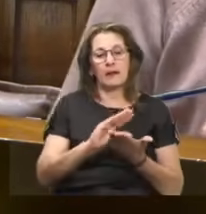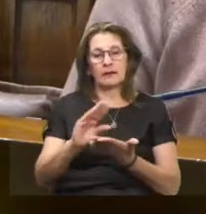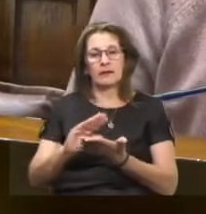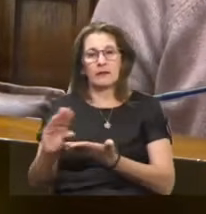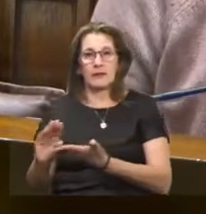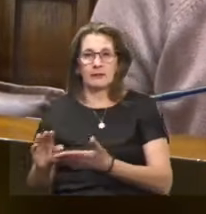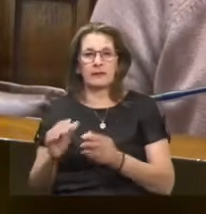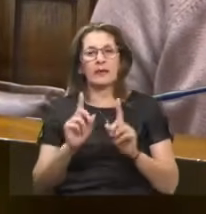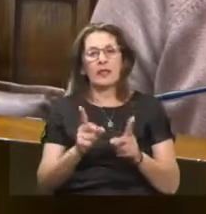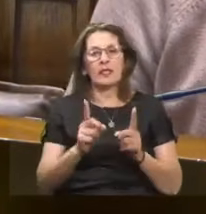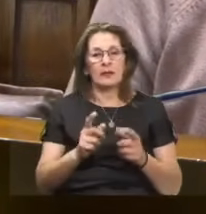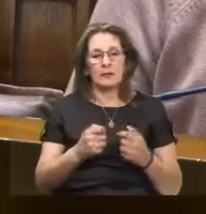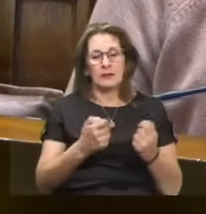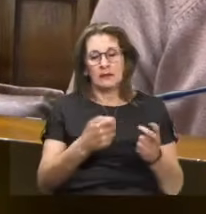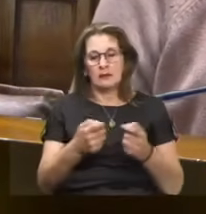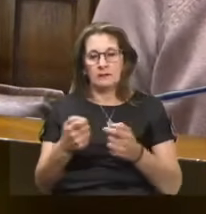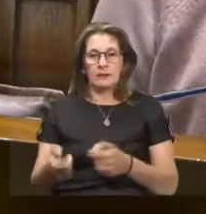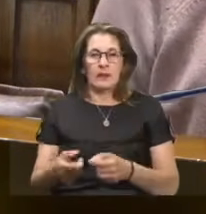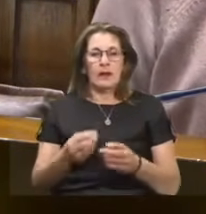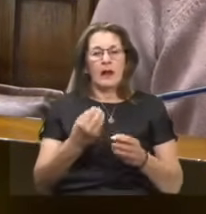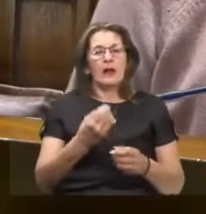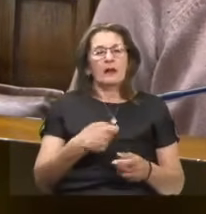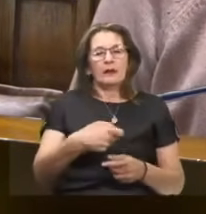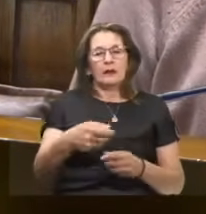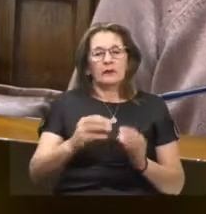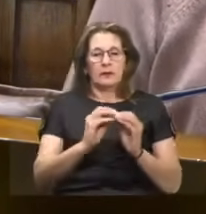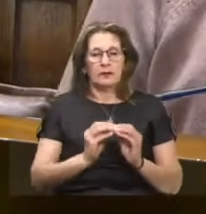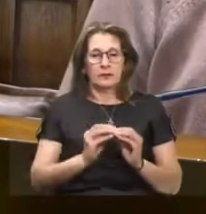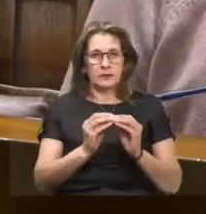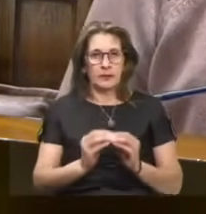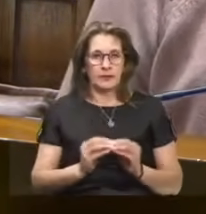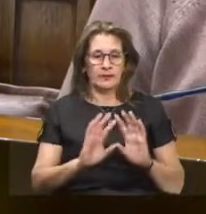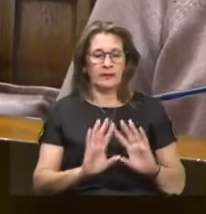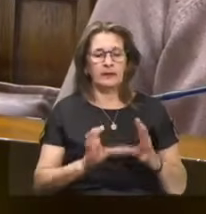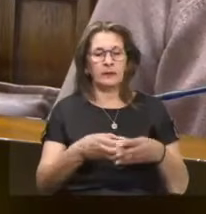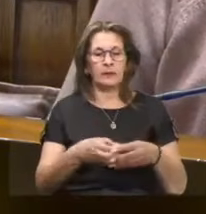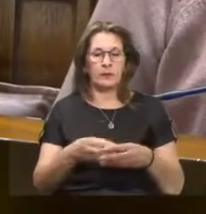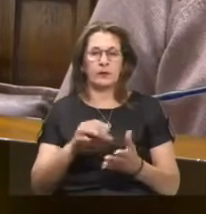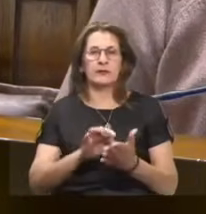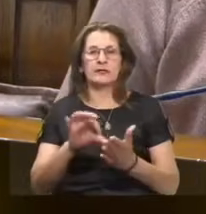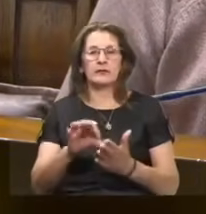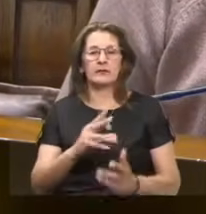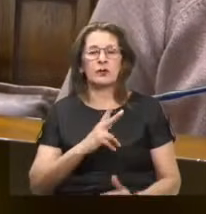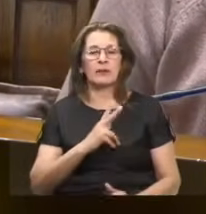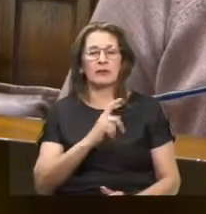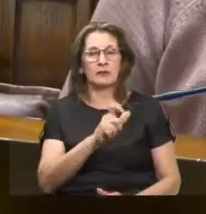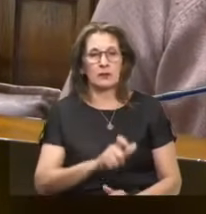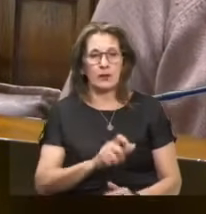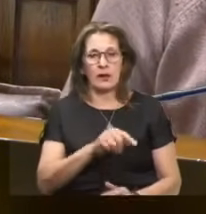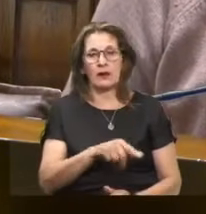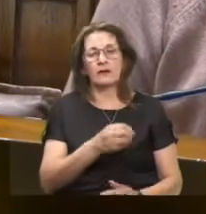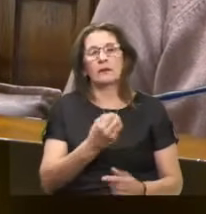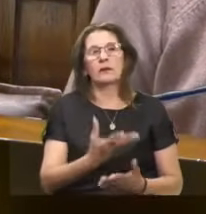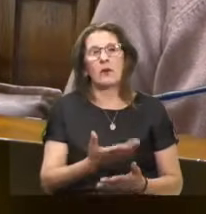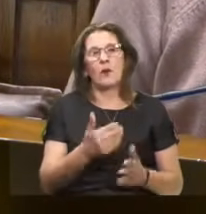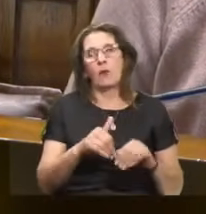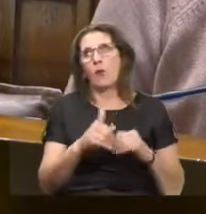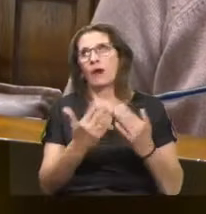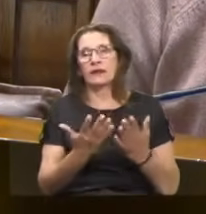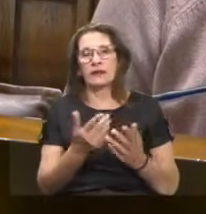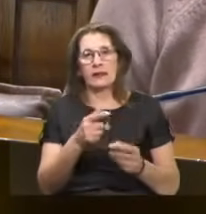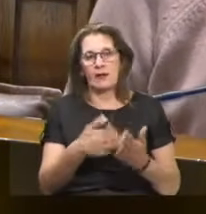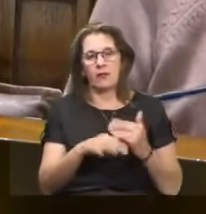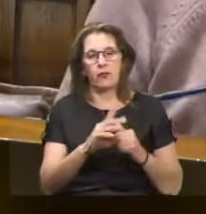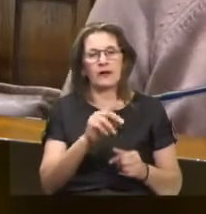imputadas a los créditos presupuestales del Grupo 0, servicios personales, cualesquiera fuera su